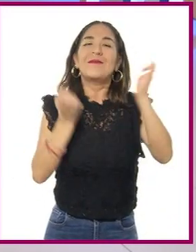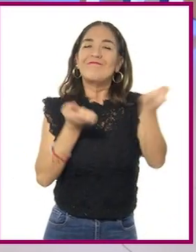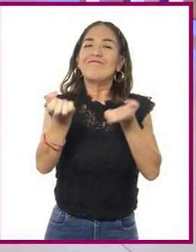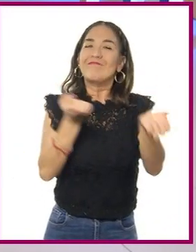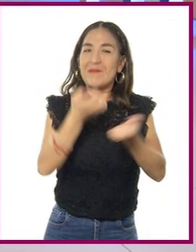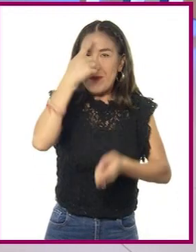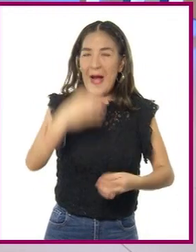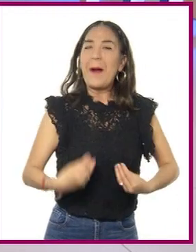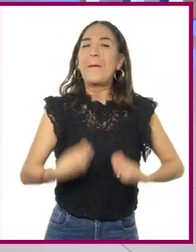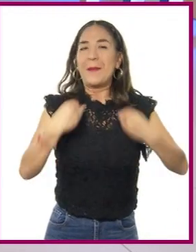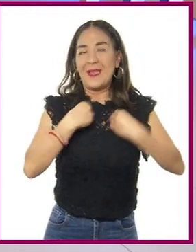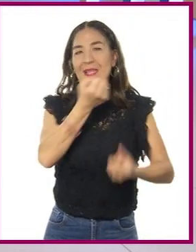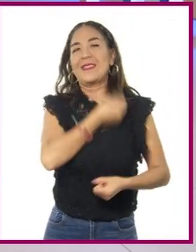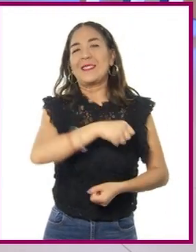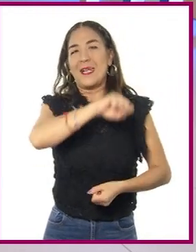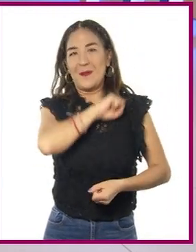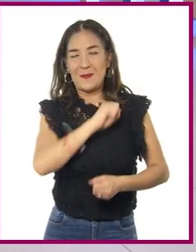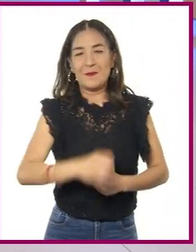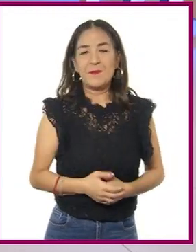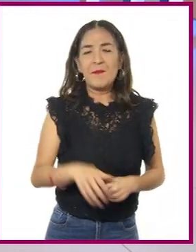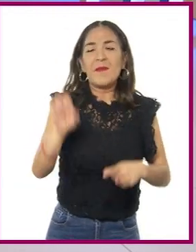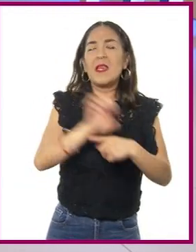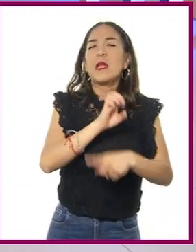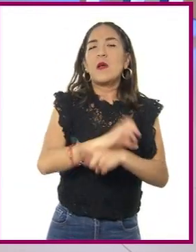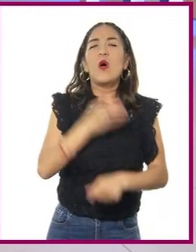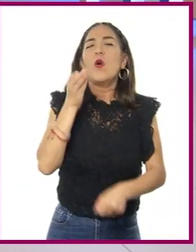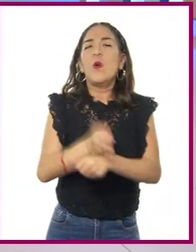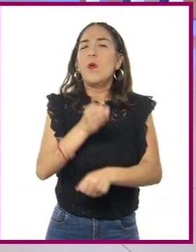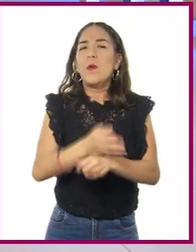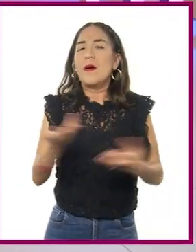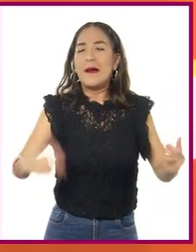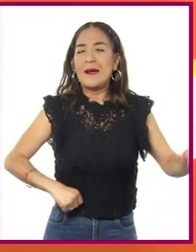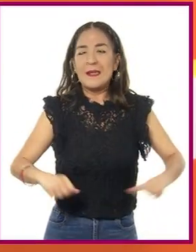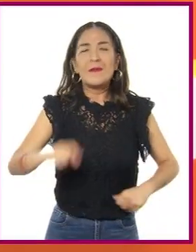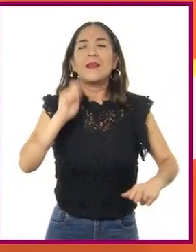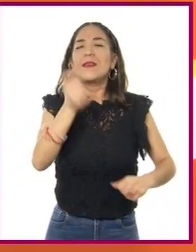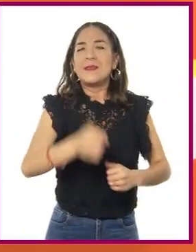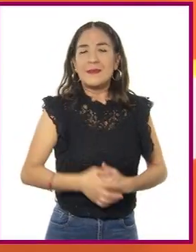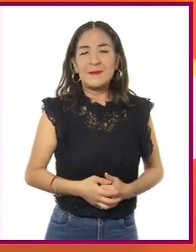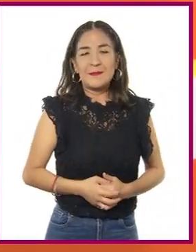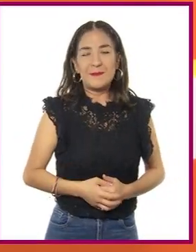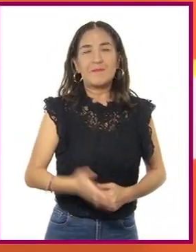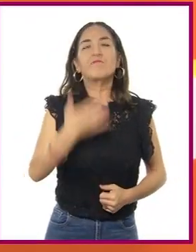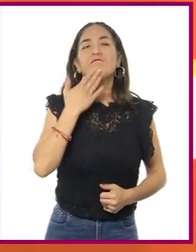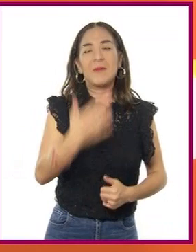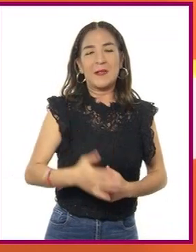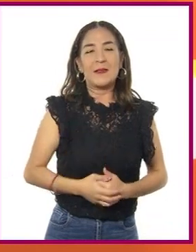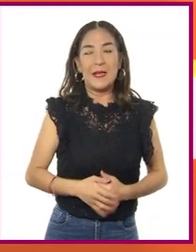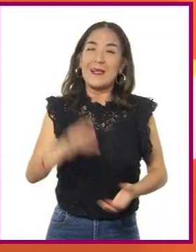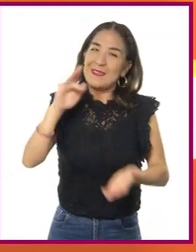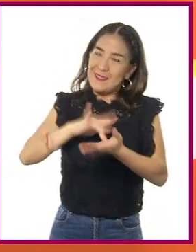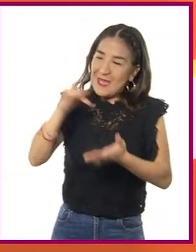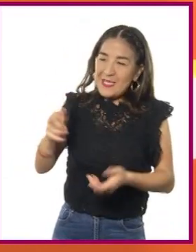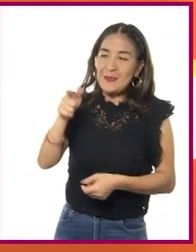saludable. Entonces, maestro Julio, ¿de qué trata el problema? De